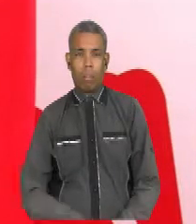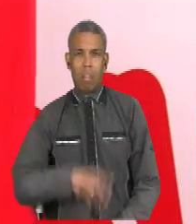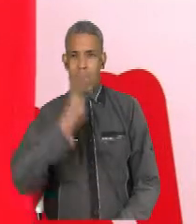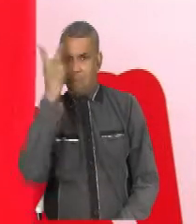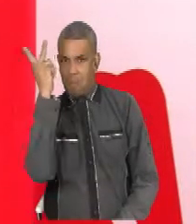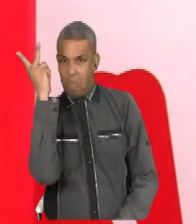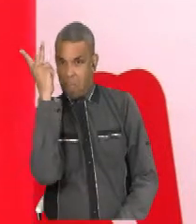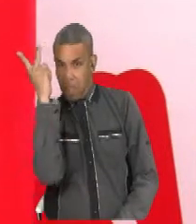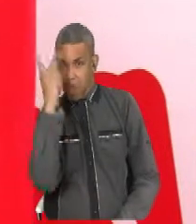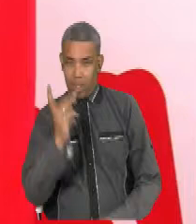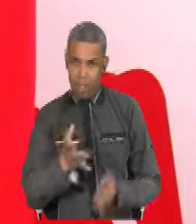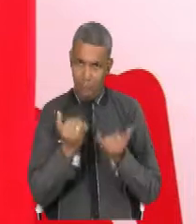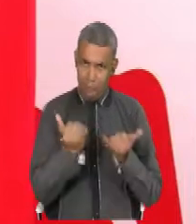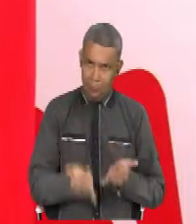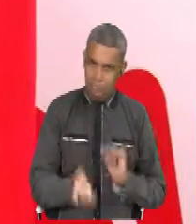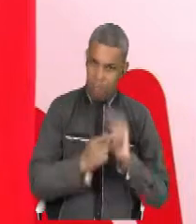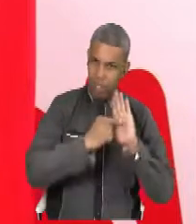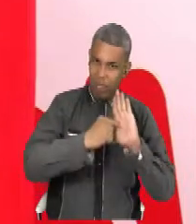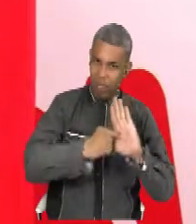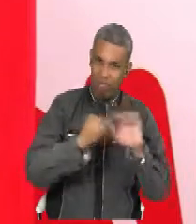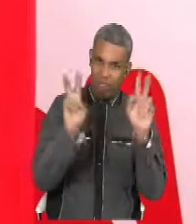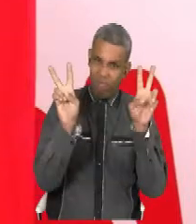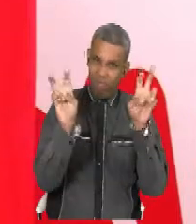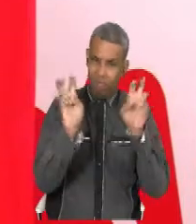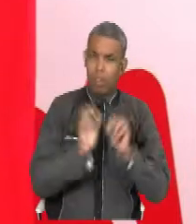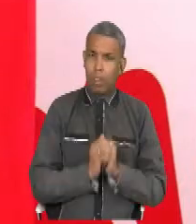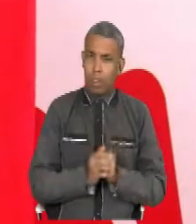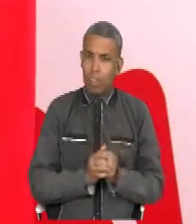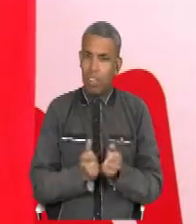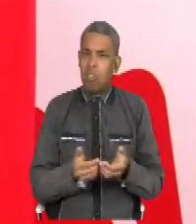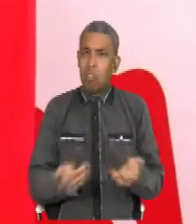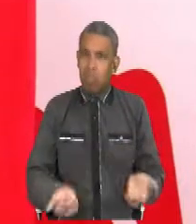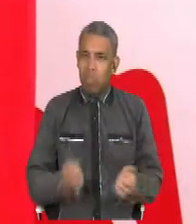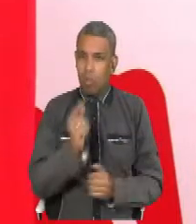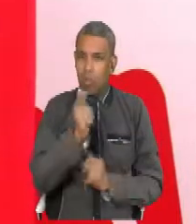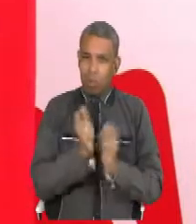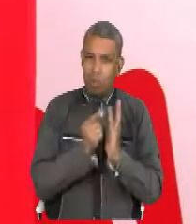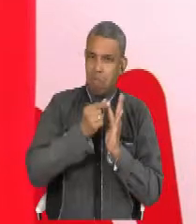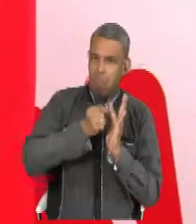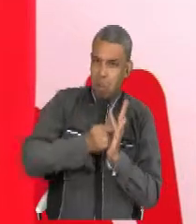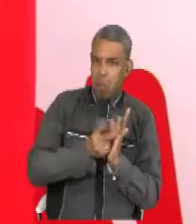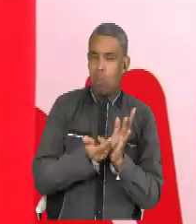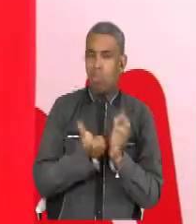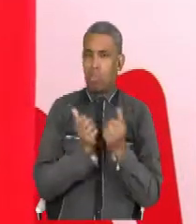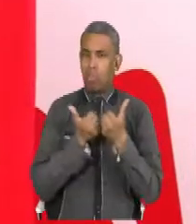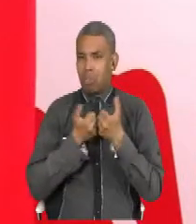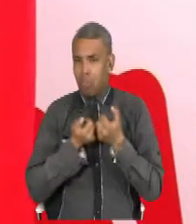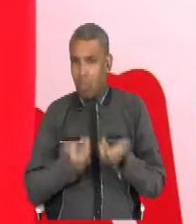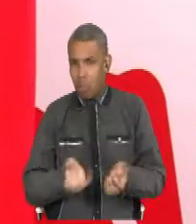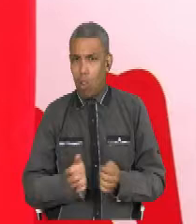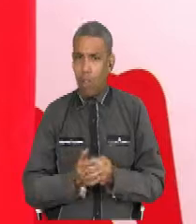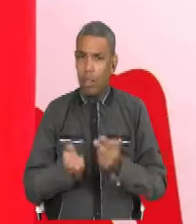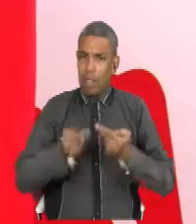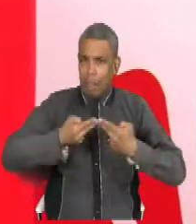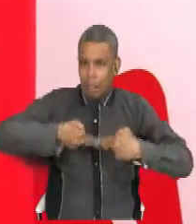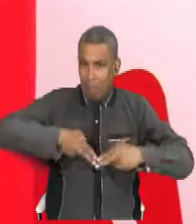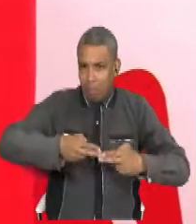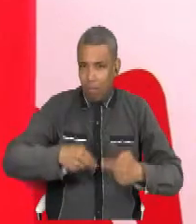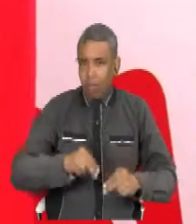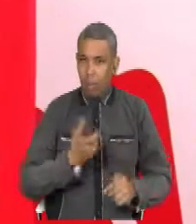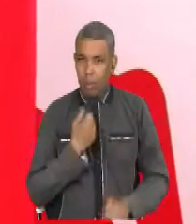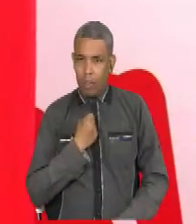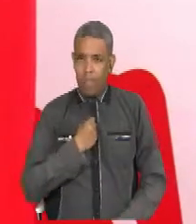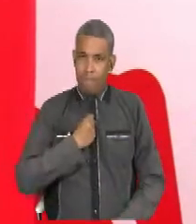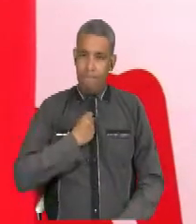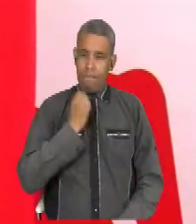televidentes. Vamos a contarles acerca de cómo puede usted revivir esa llama sexual, esa llama erótica con su pareja.